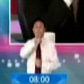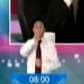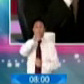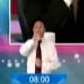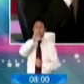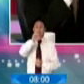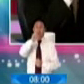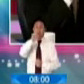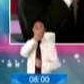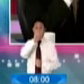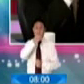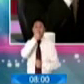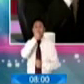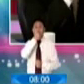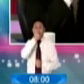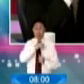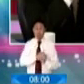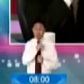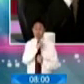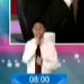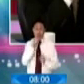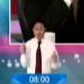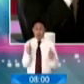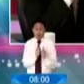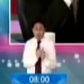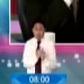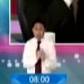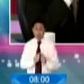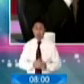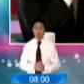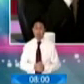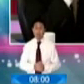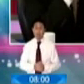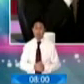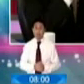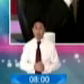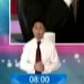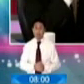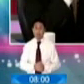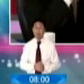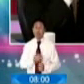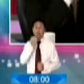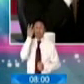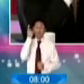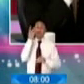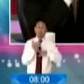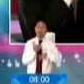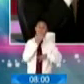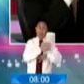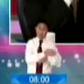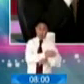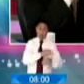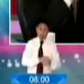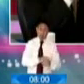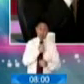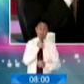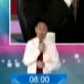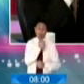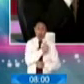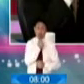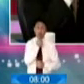son los que se han relacionado con el señor Salcedo. Incluso en los últimos días han